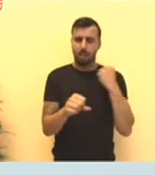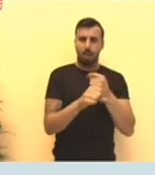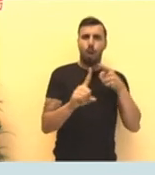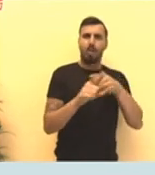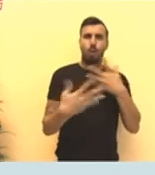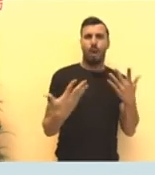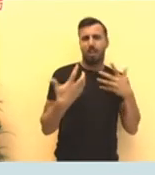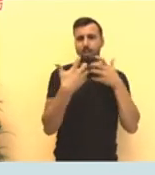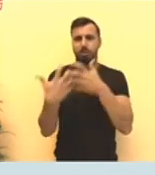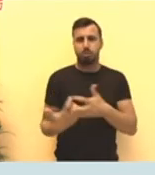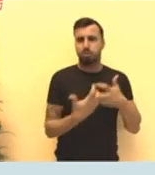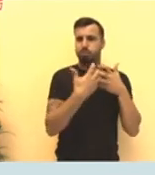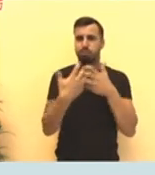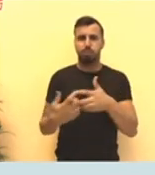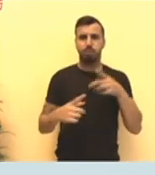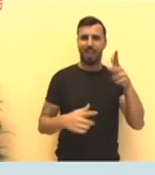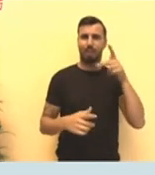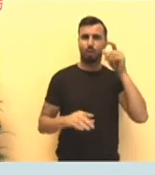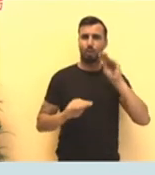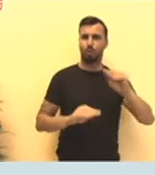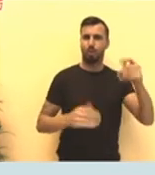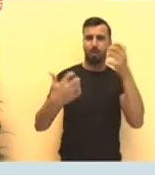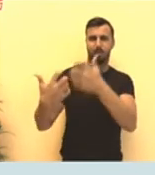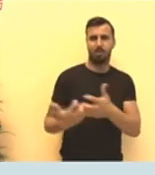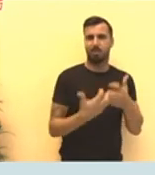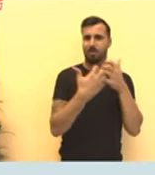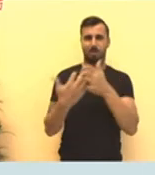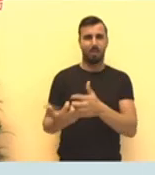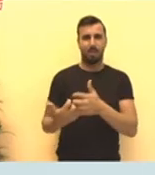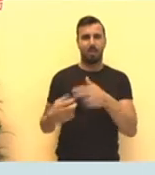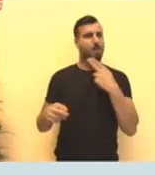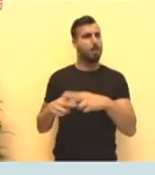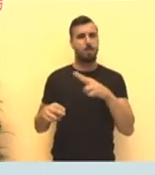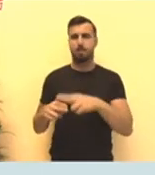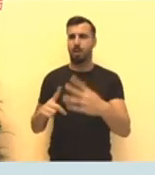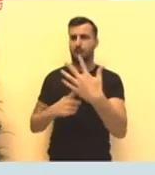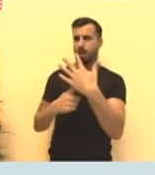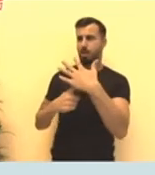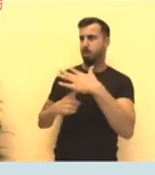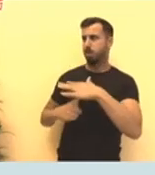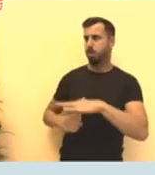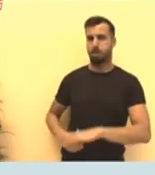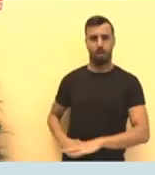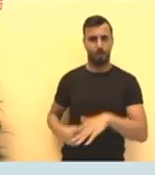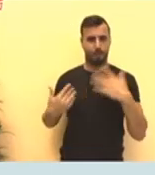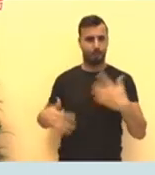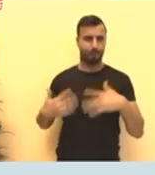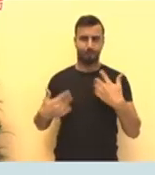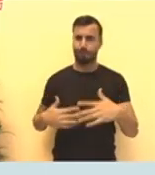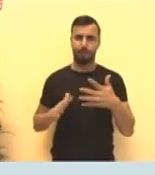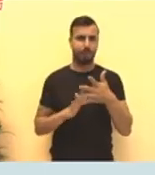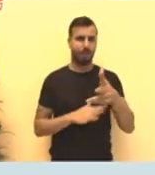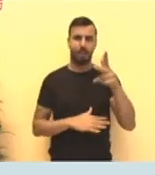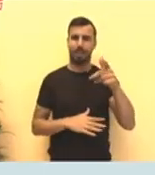es genocidio encubierto, genocidio por parte de los políticos. Es una cuestión de